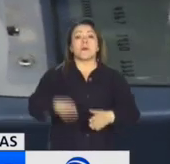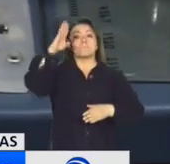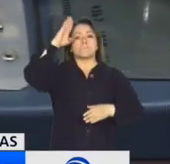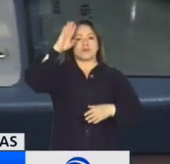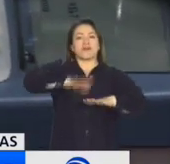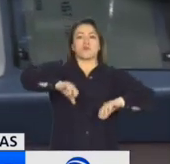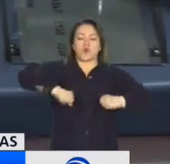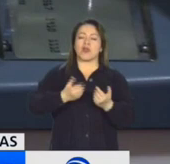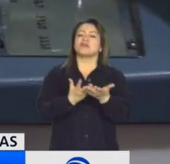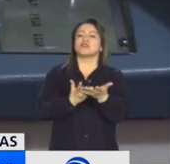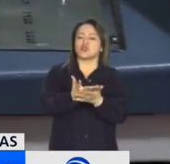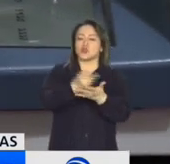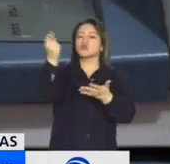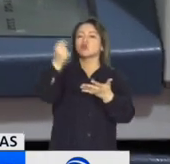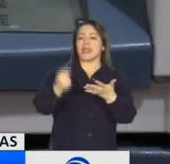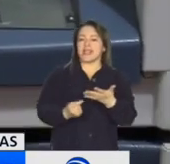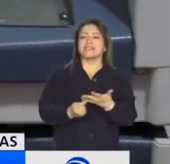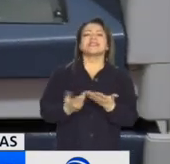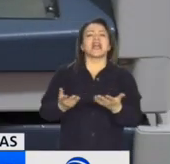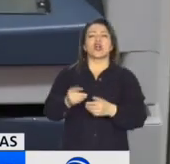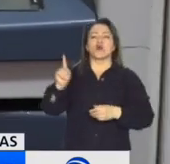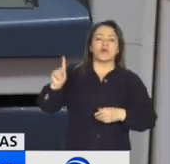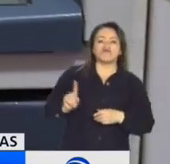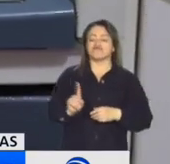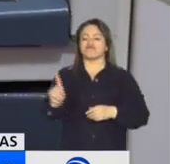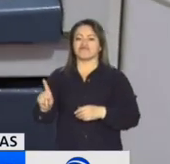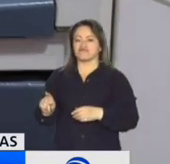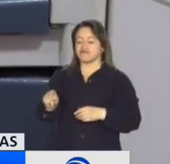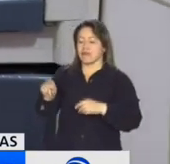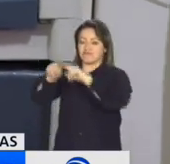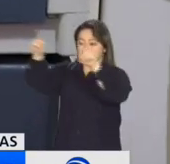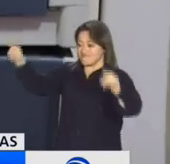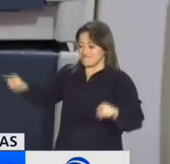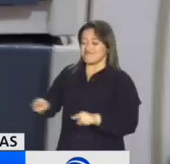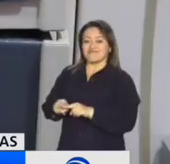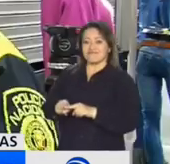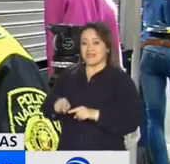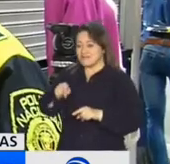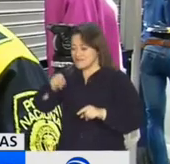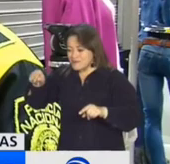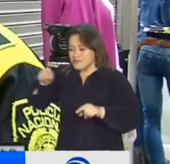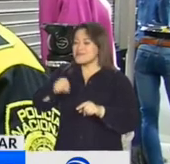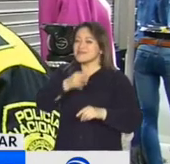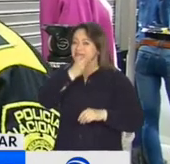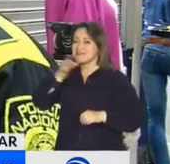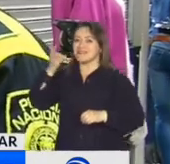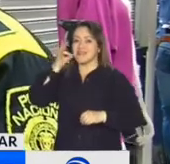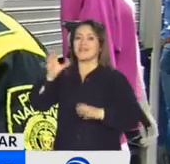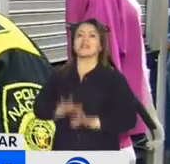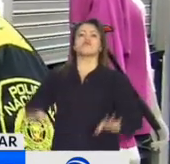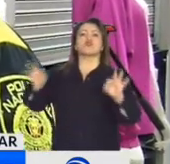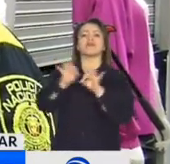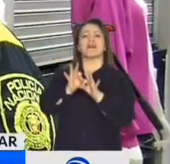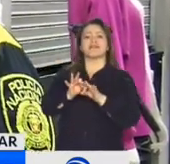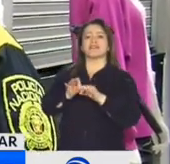siguientes recomendaciones a la hora de retirar el dinero en los cajeros electrónicos. Es primordial verificar el